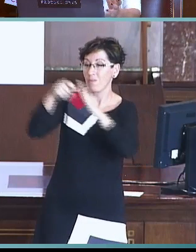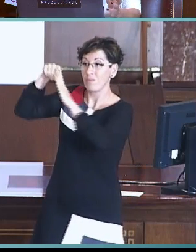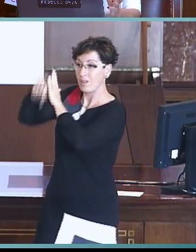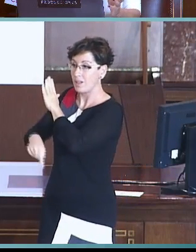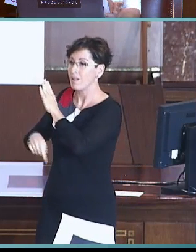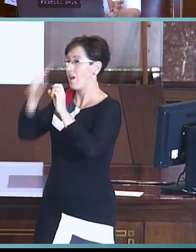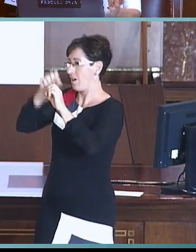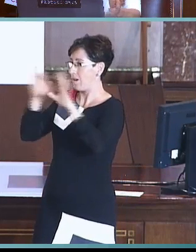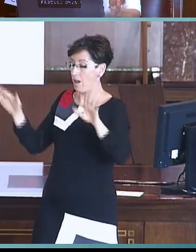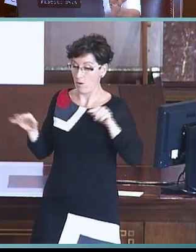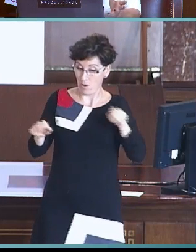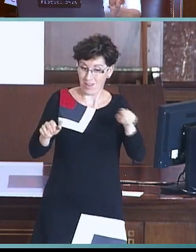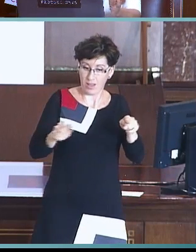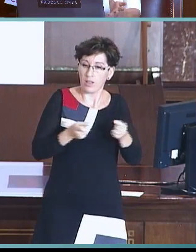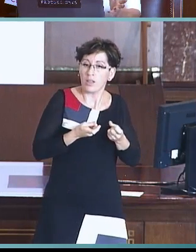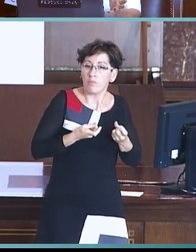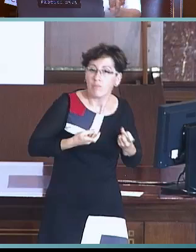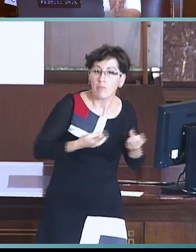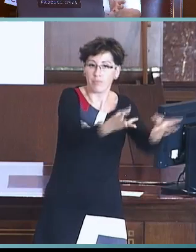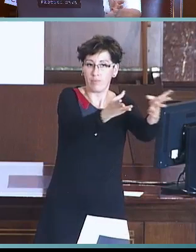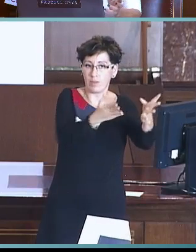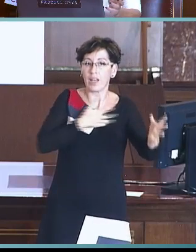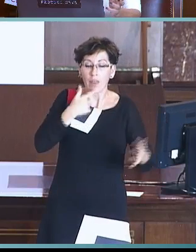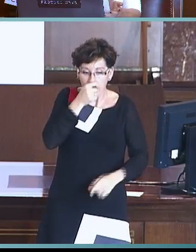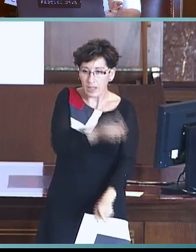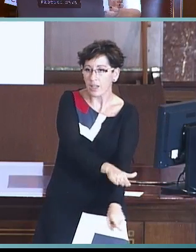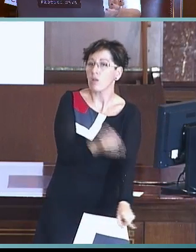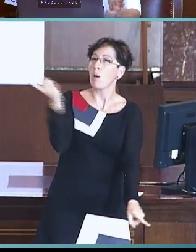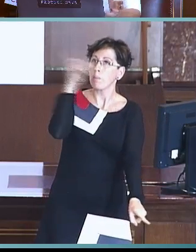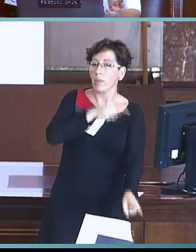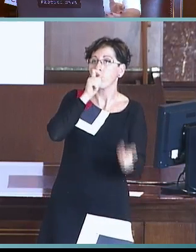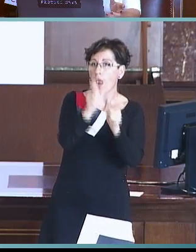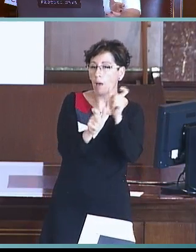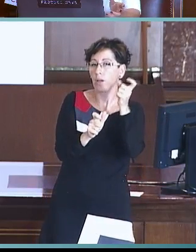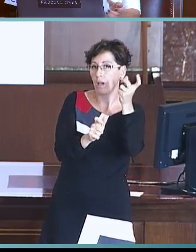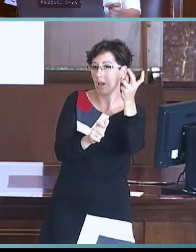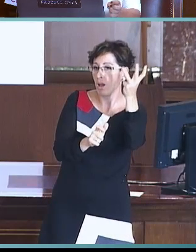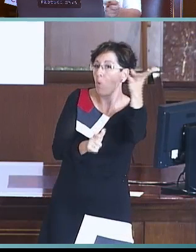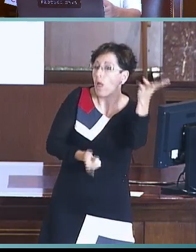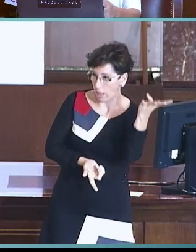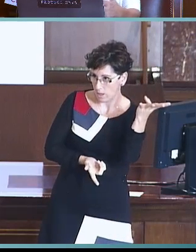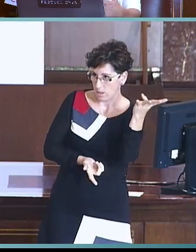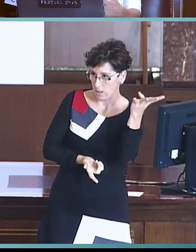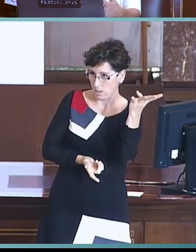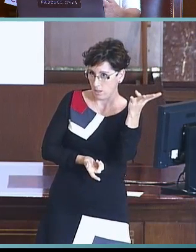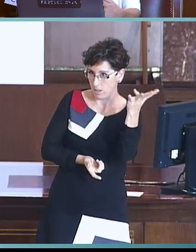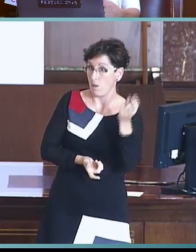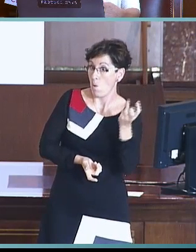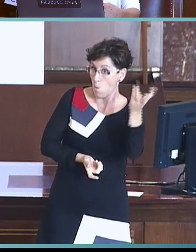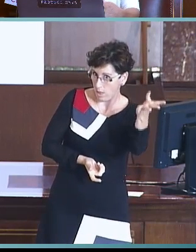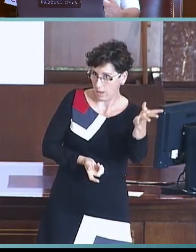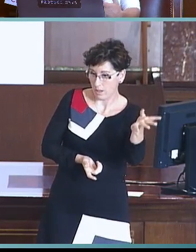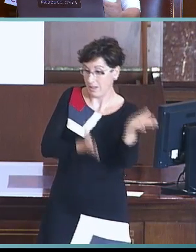refiere a cuántas palabras conoce el niño, es decir, el número de entradas léxicas, y la profundidad